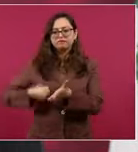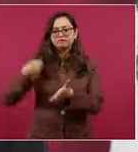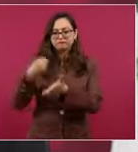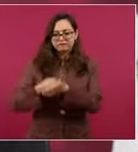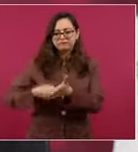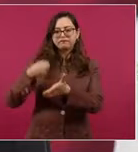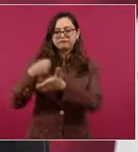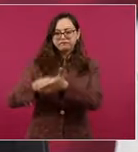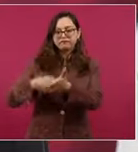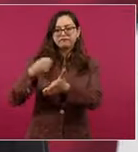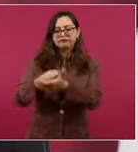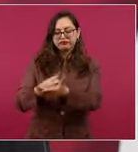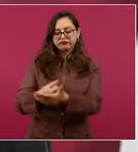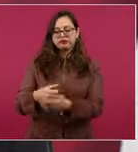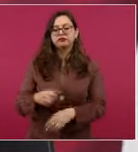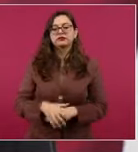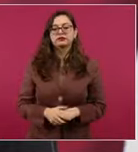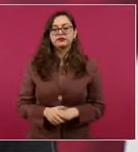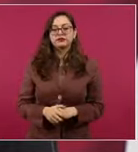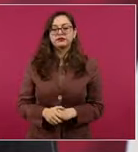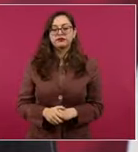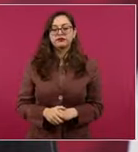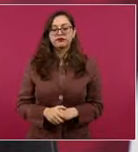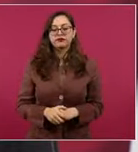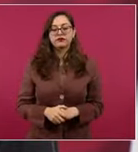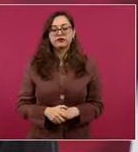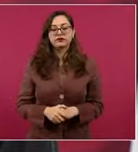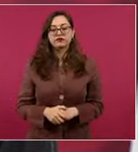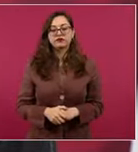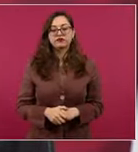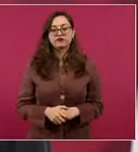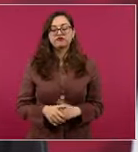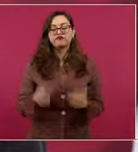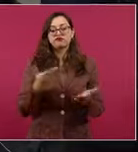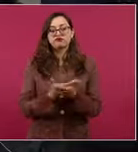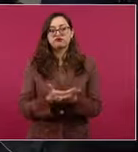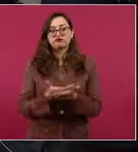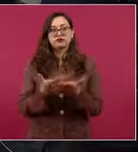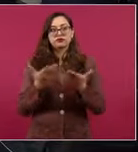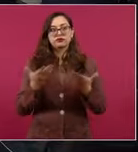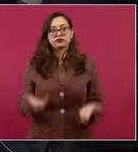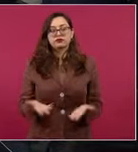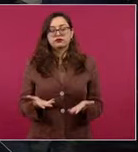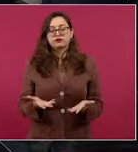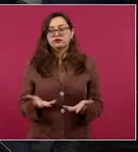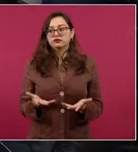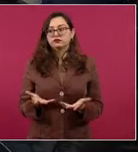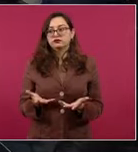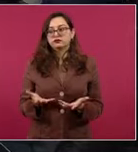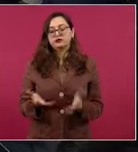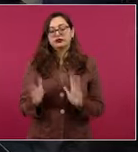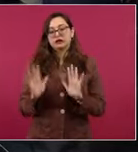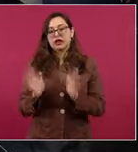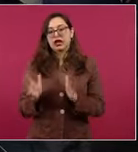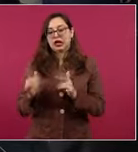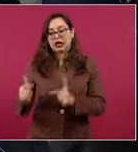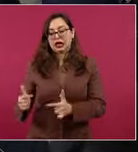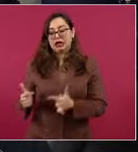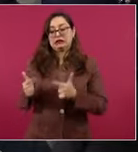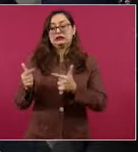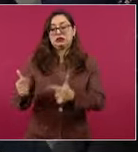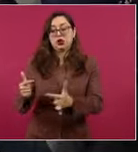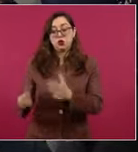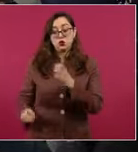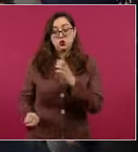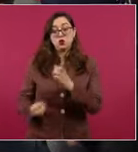Ahora hay un relevo también de intelectuales que ayudan